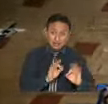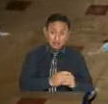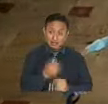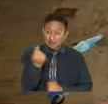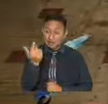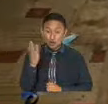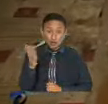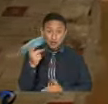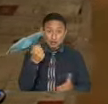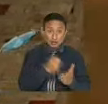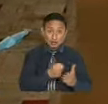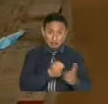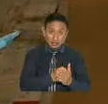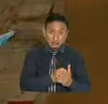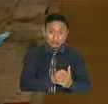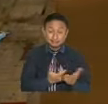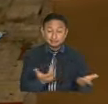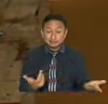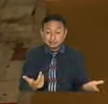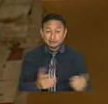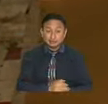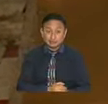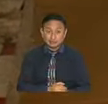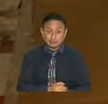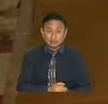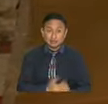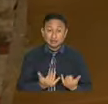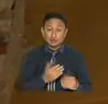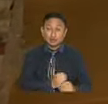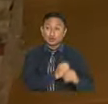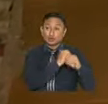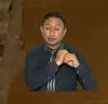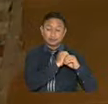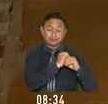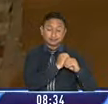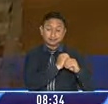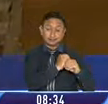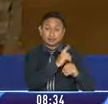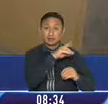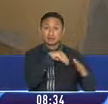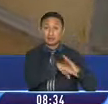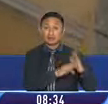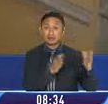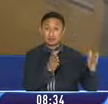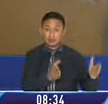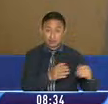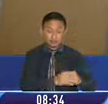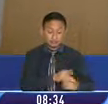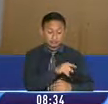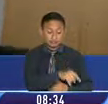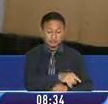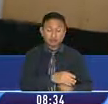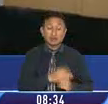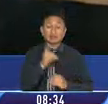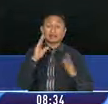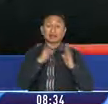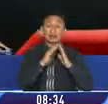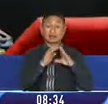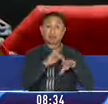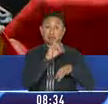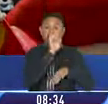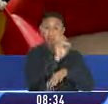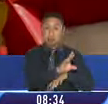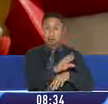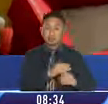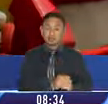comprar el espacio en algún cementerio, se vieron obligados a tenerlo en el cuarto que le sirve de vivienda en una casa abandonada. En